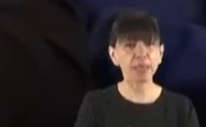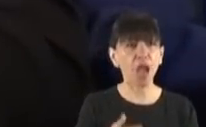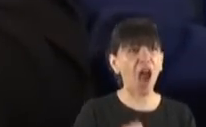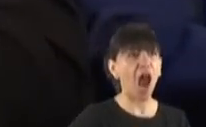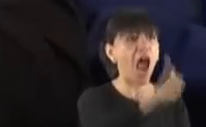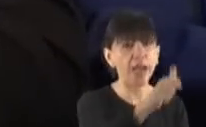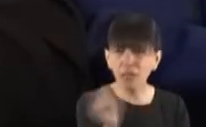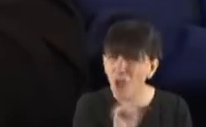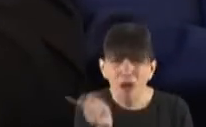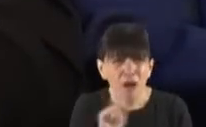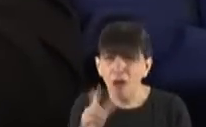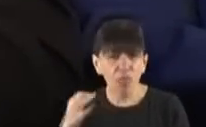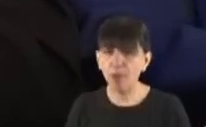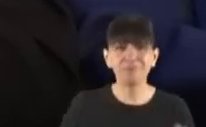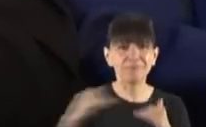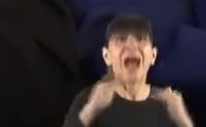Así vamos a obtener la paz.